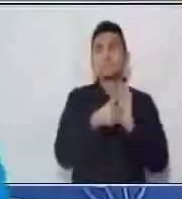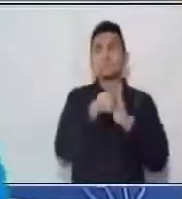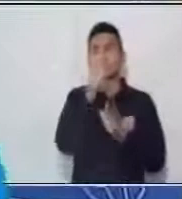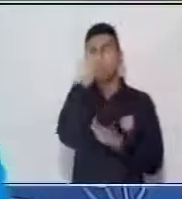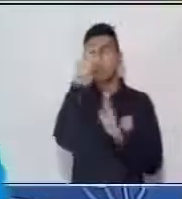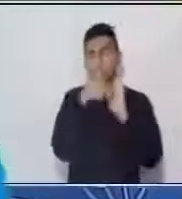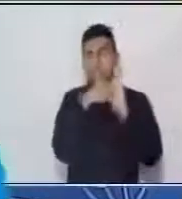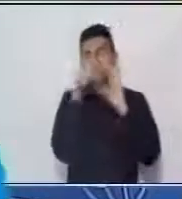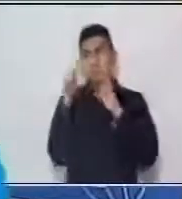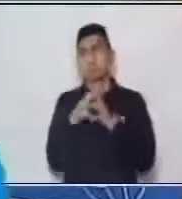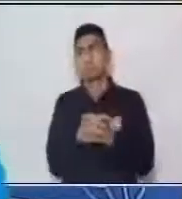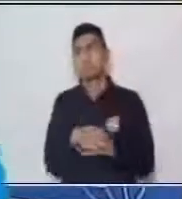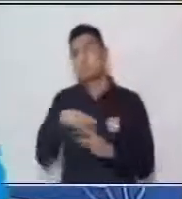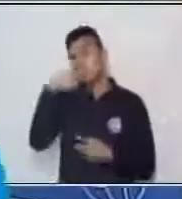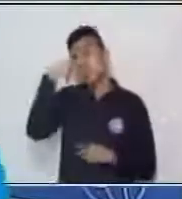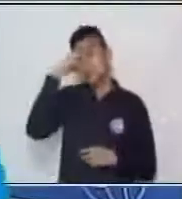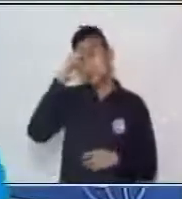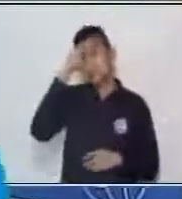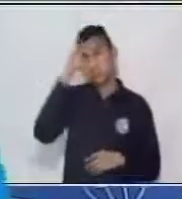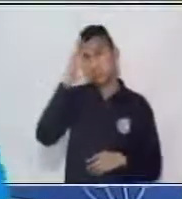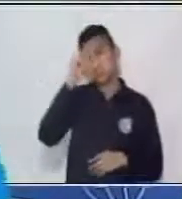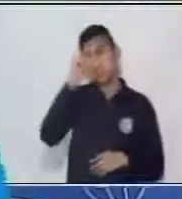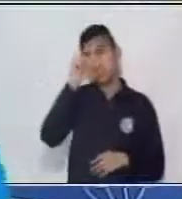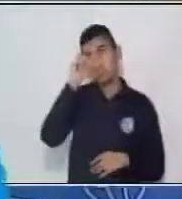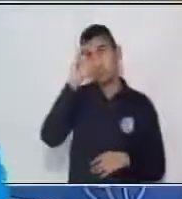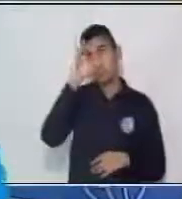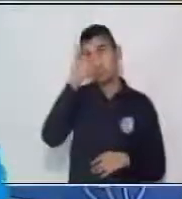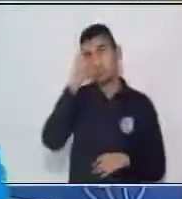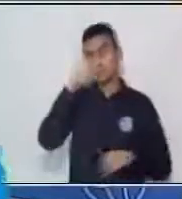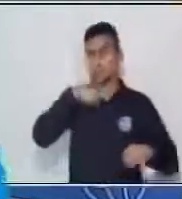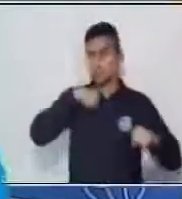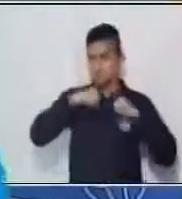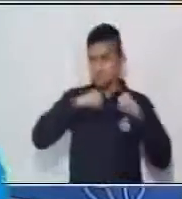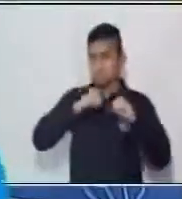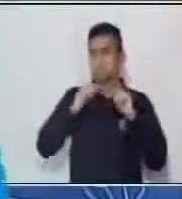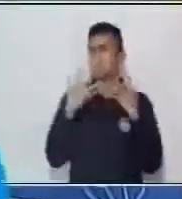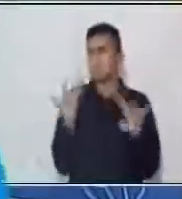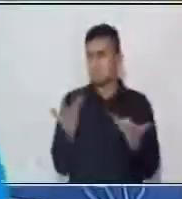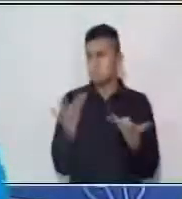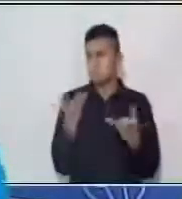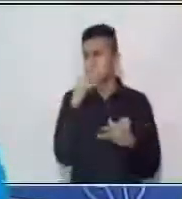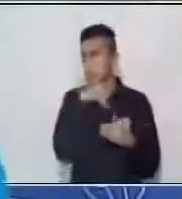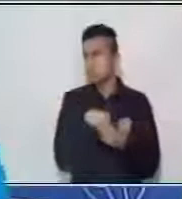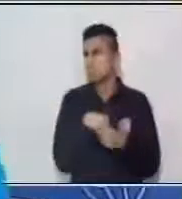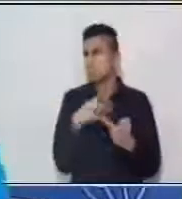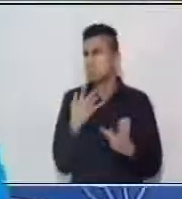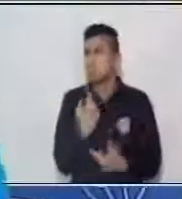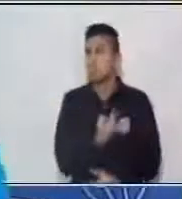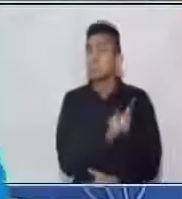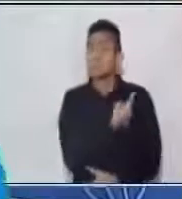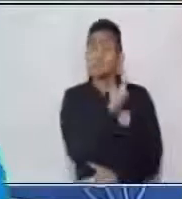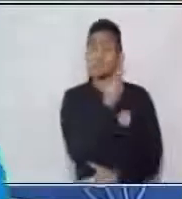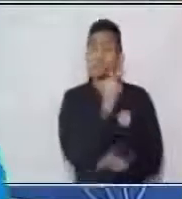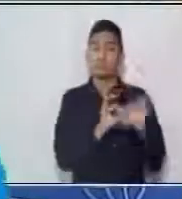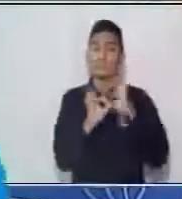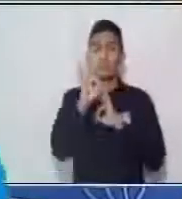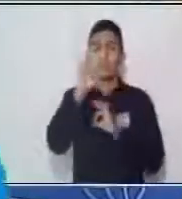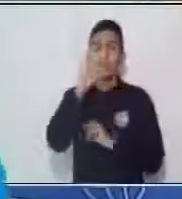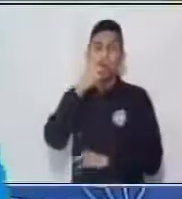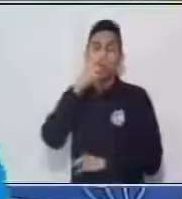si decimos trabajamos y cazamos, esto está siendo en singular o